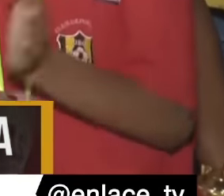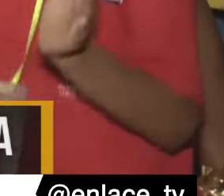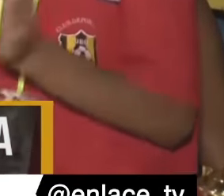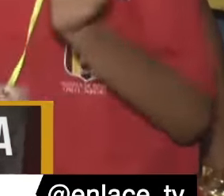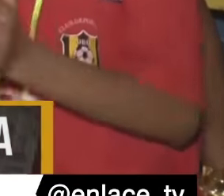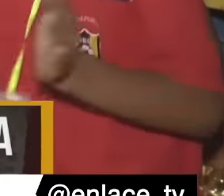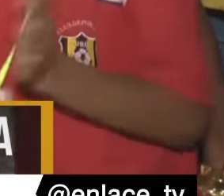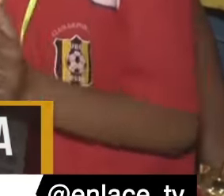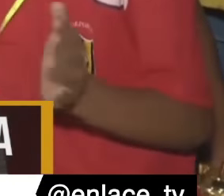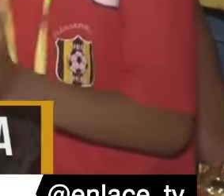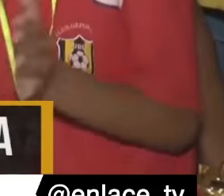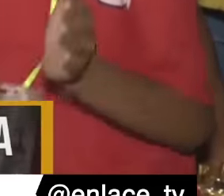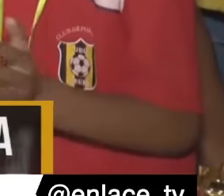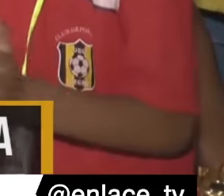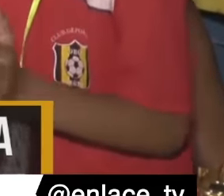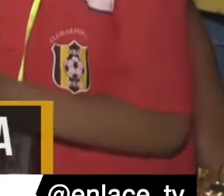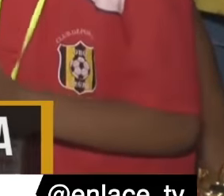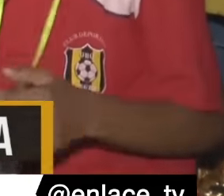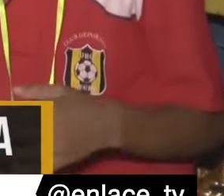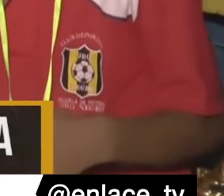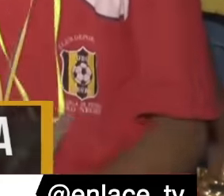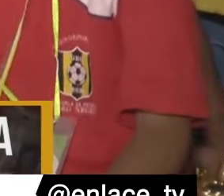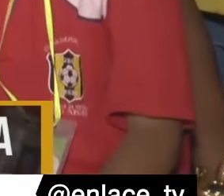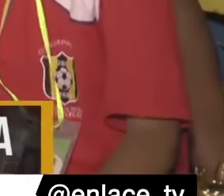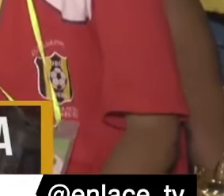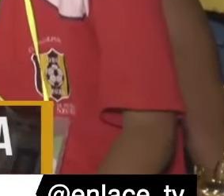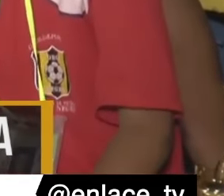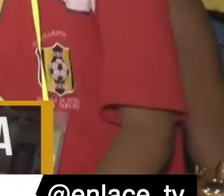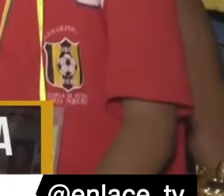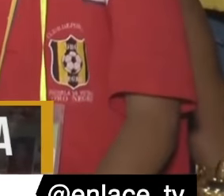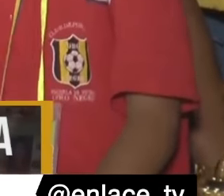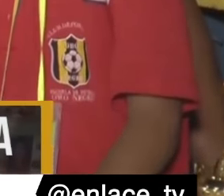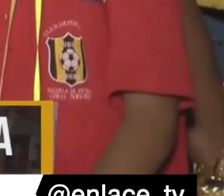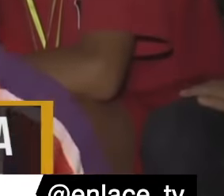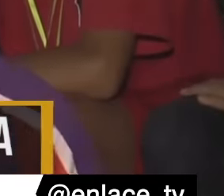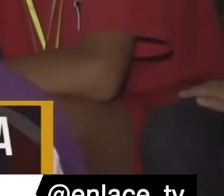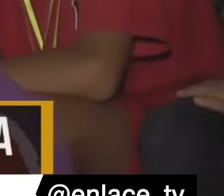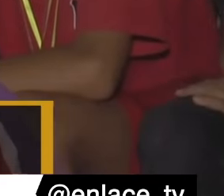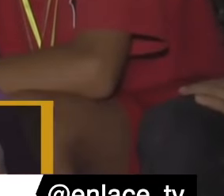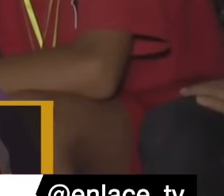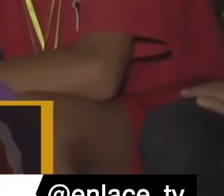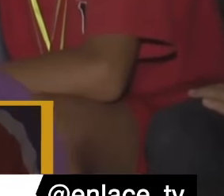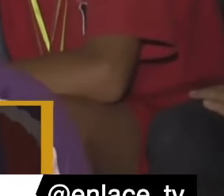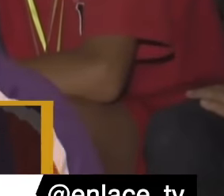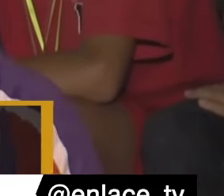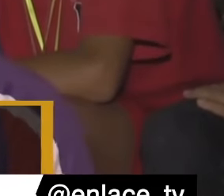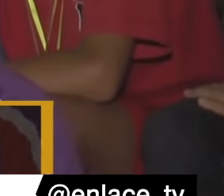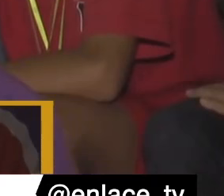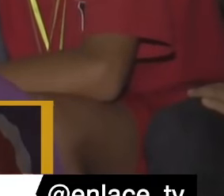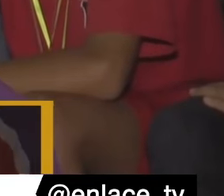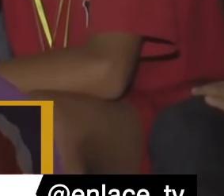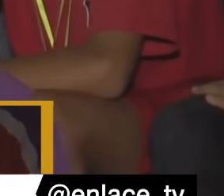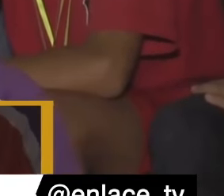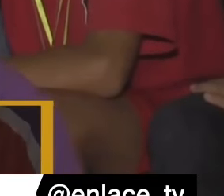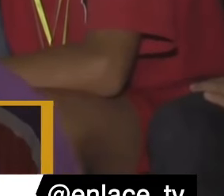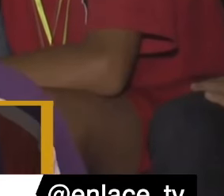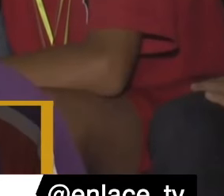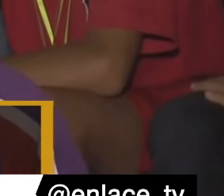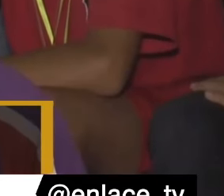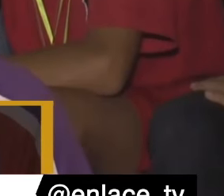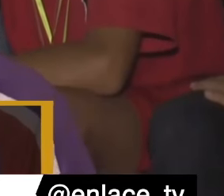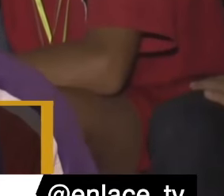en Tolima, tierra de reconocidos jugadores de talla nacional e internacional. Una competencia muy dura, equipos